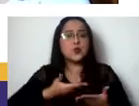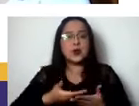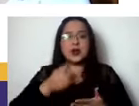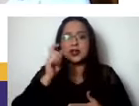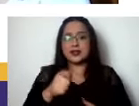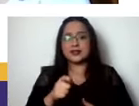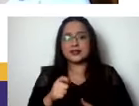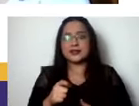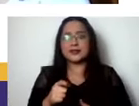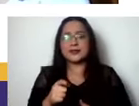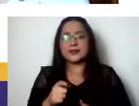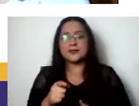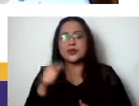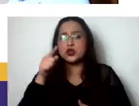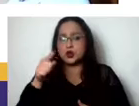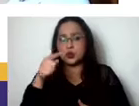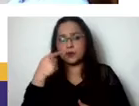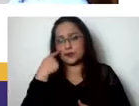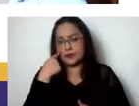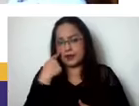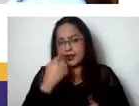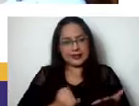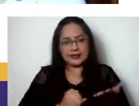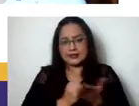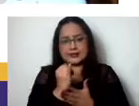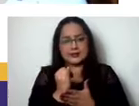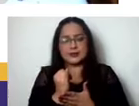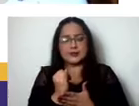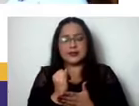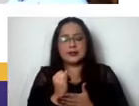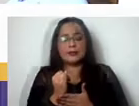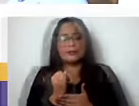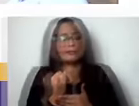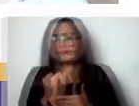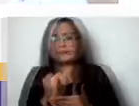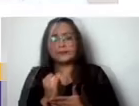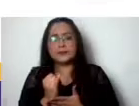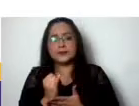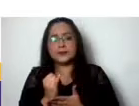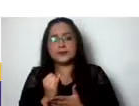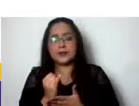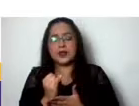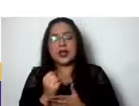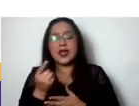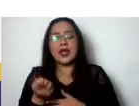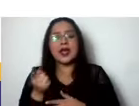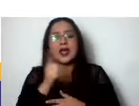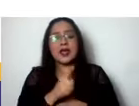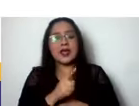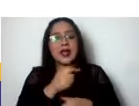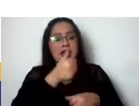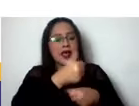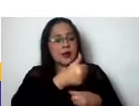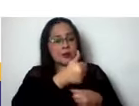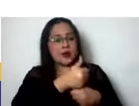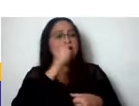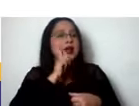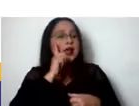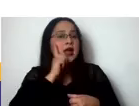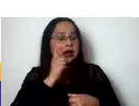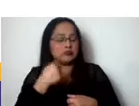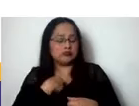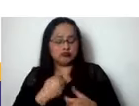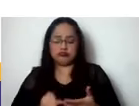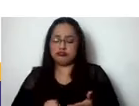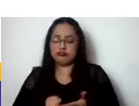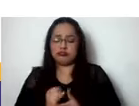tú decidiste, no tuviste, tú decidiste tomar el trabajo de cuidadora de abuela, ¿no? Tú eres autora,